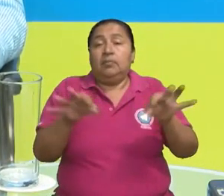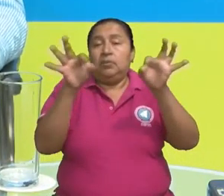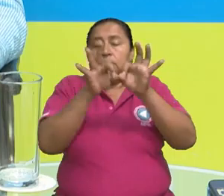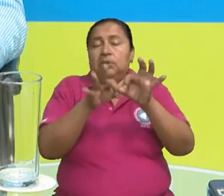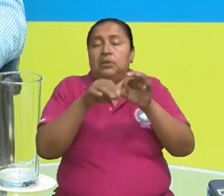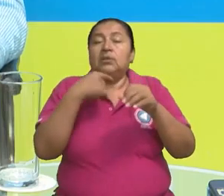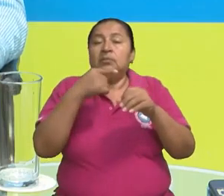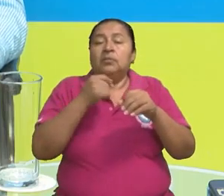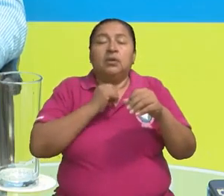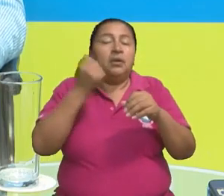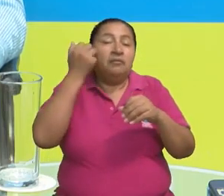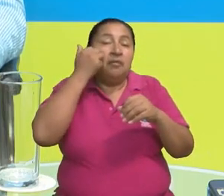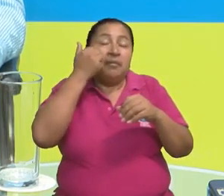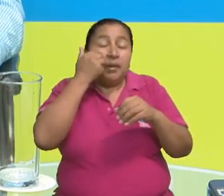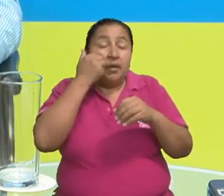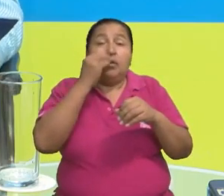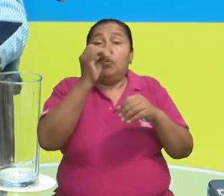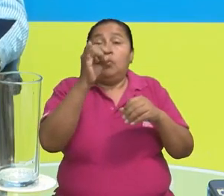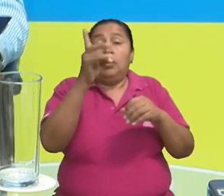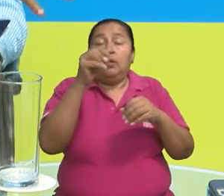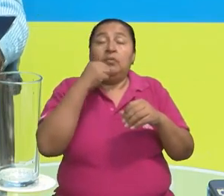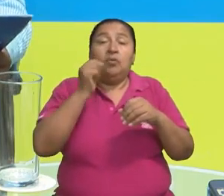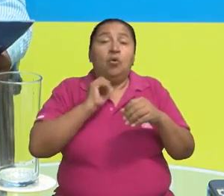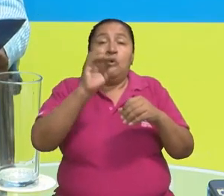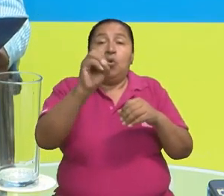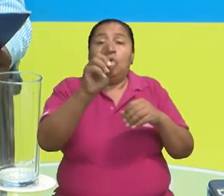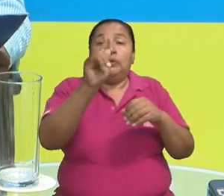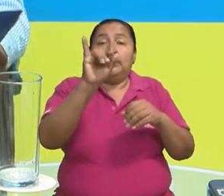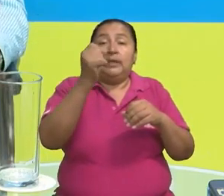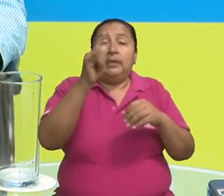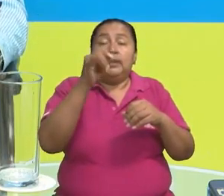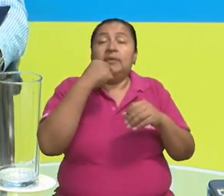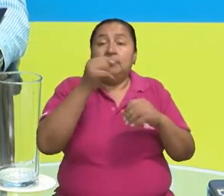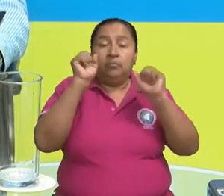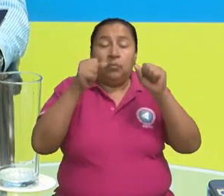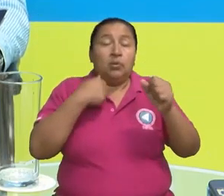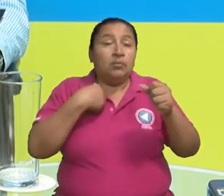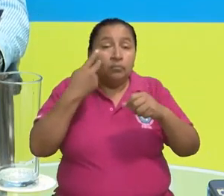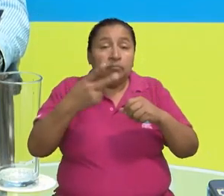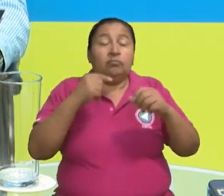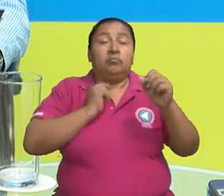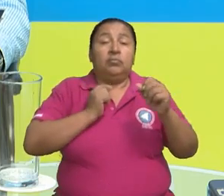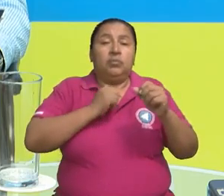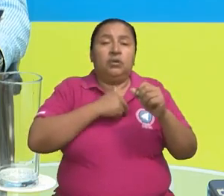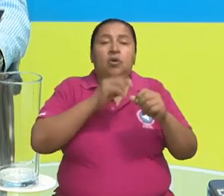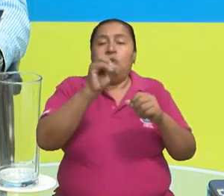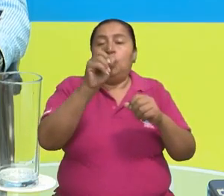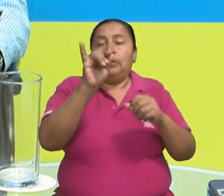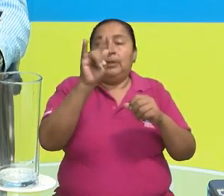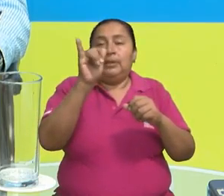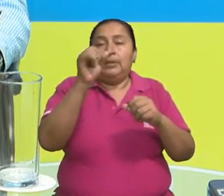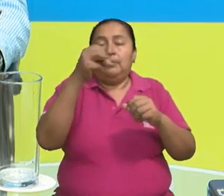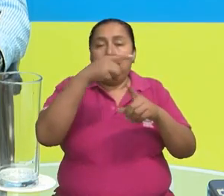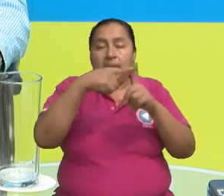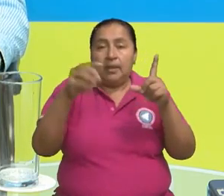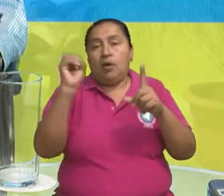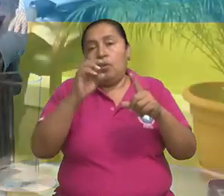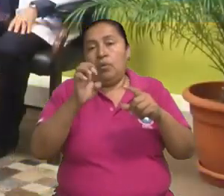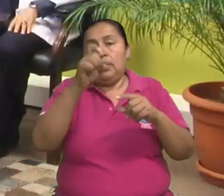las infecciones en el oído o la auditiva es el nombre médico tit.it is otitis media otitis externa